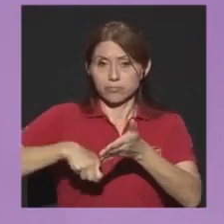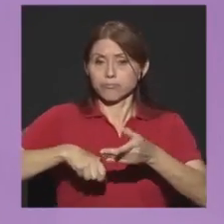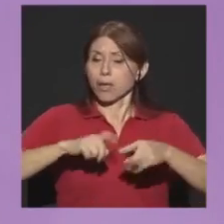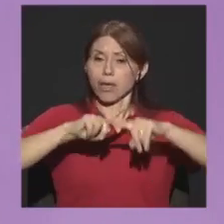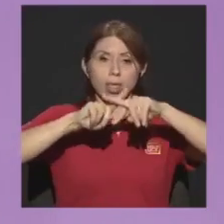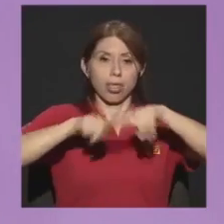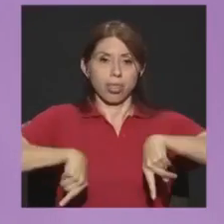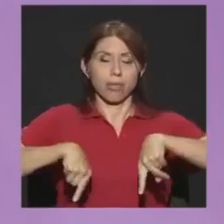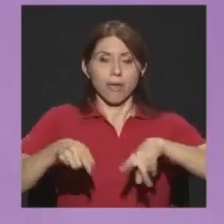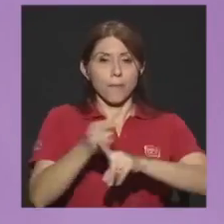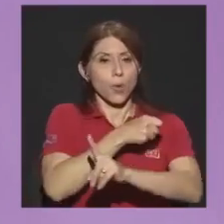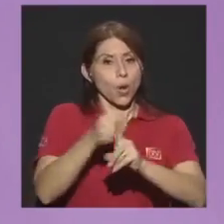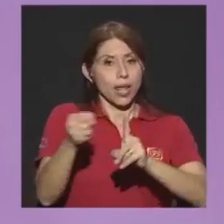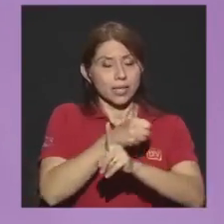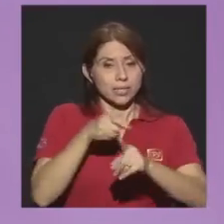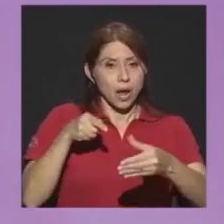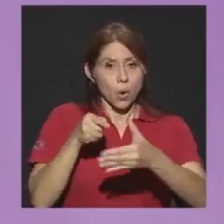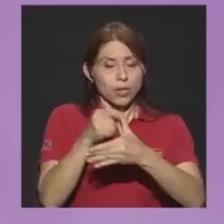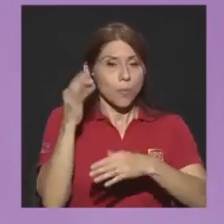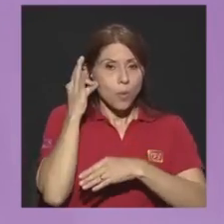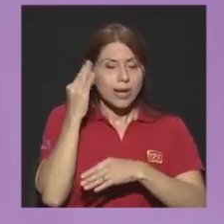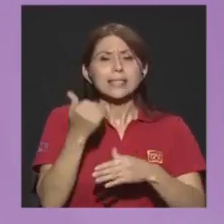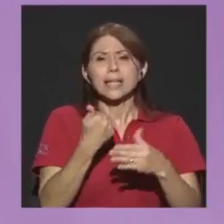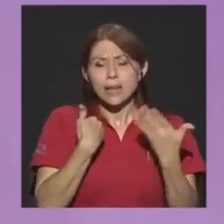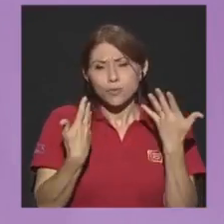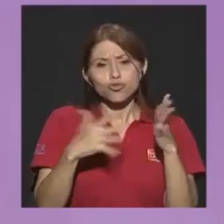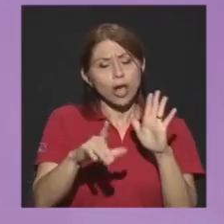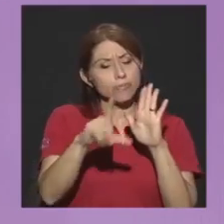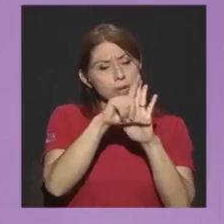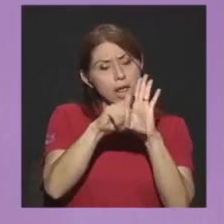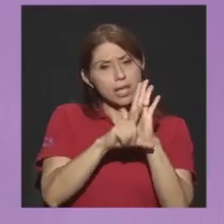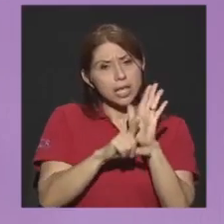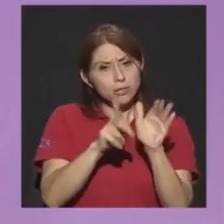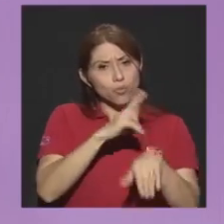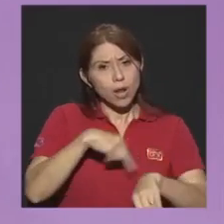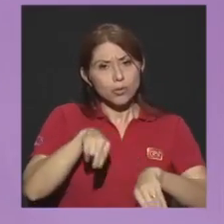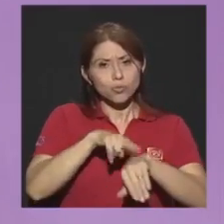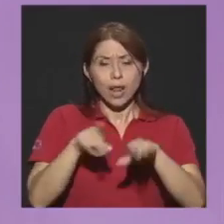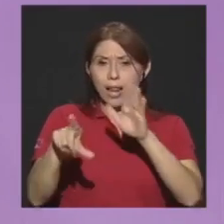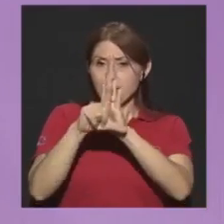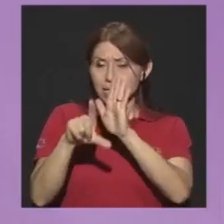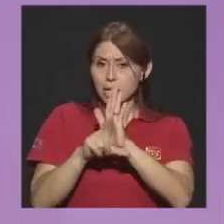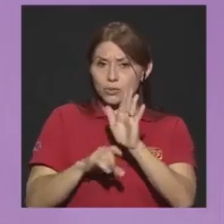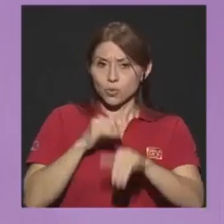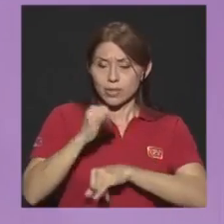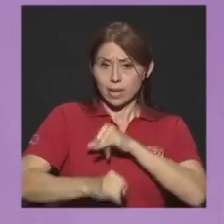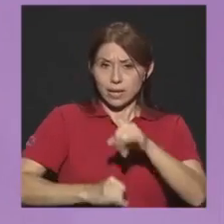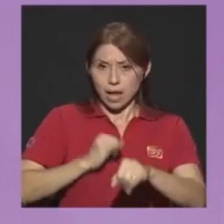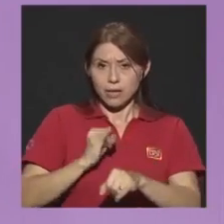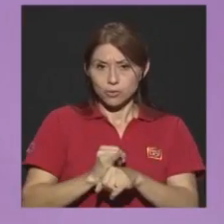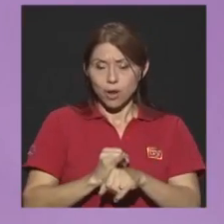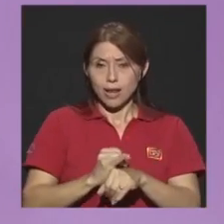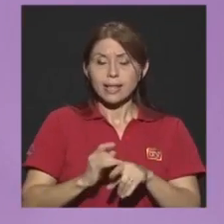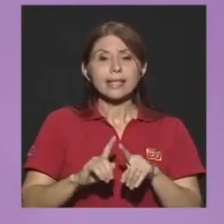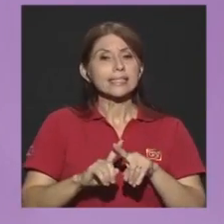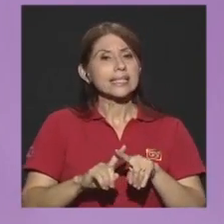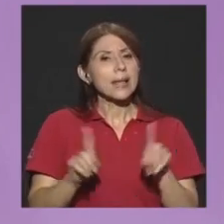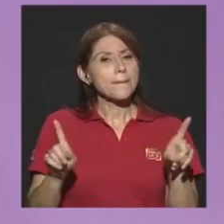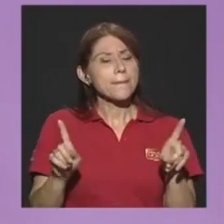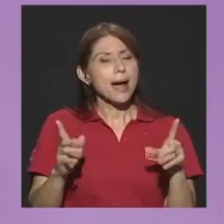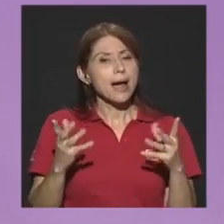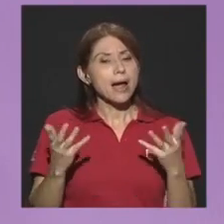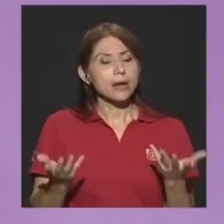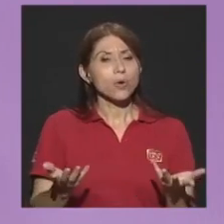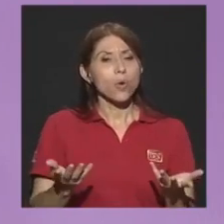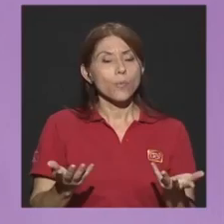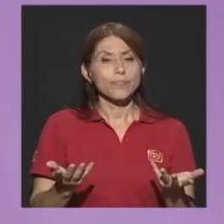Contamos con amplia legislación nacional, internacional, etcétera. Sin embargo, es a la hora de